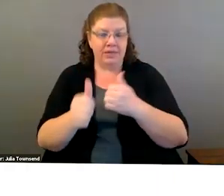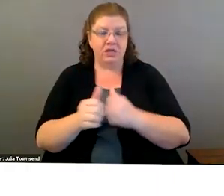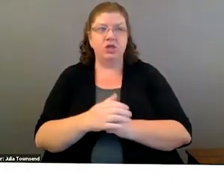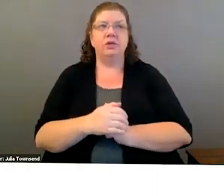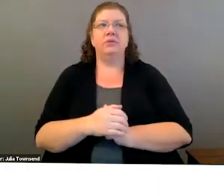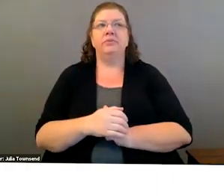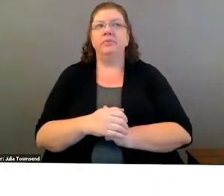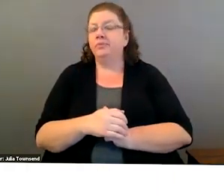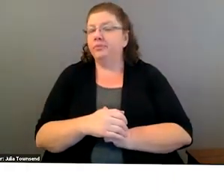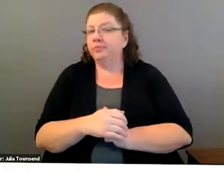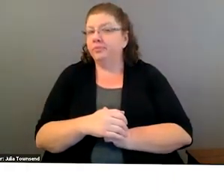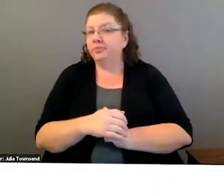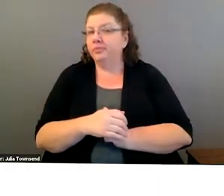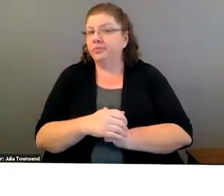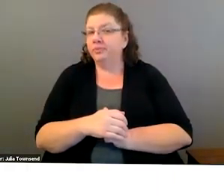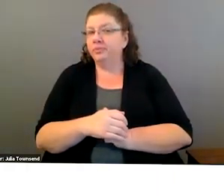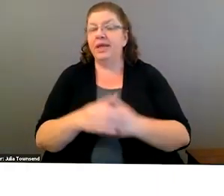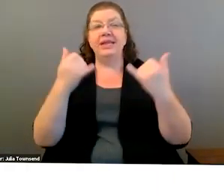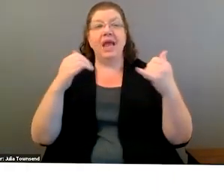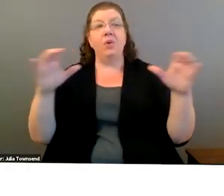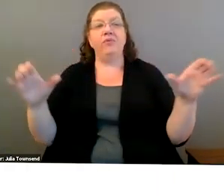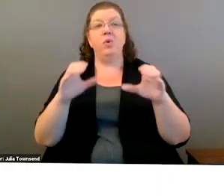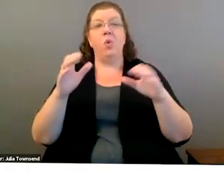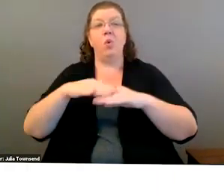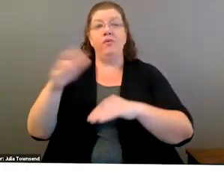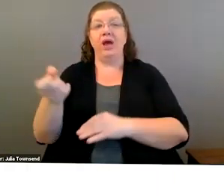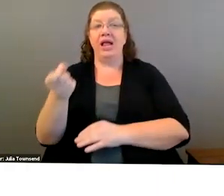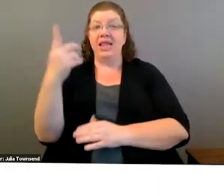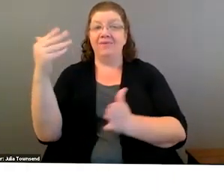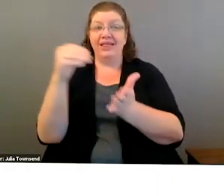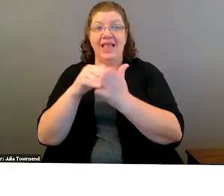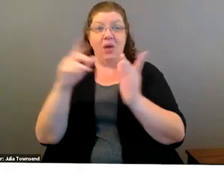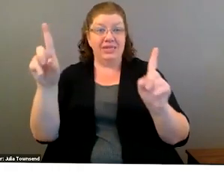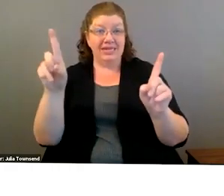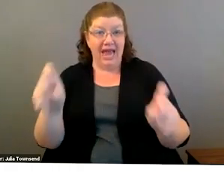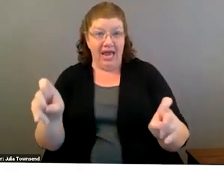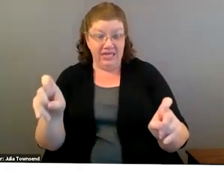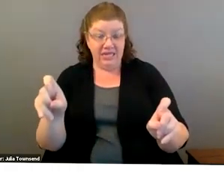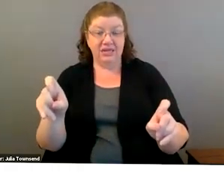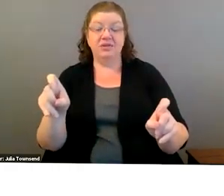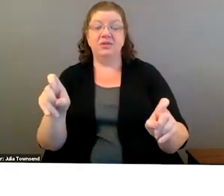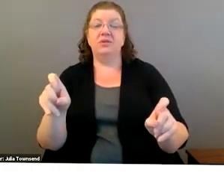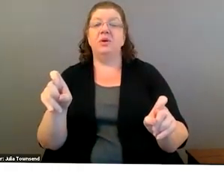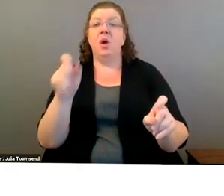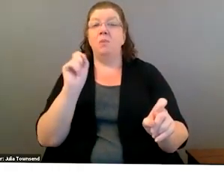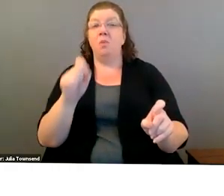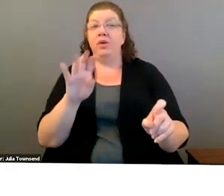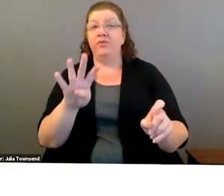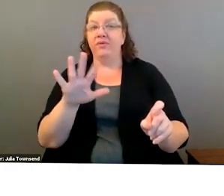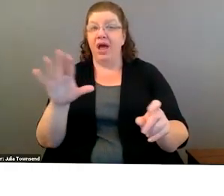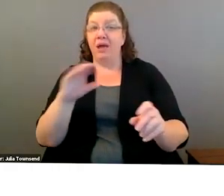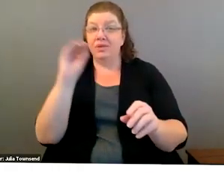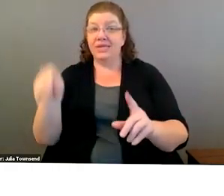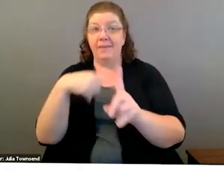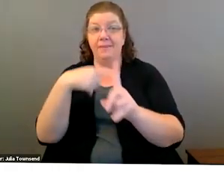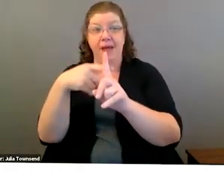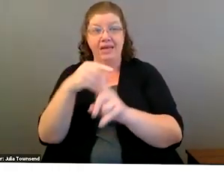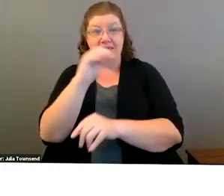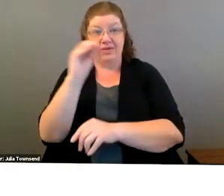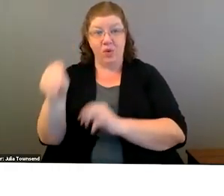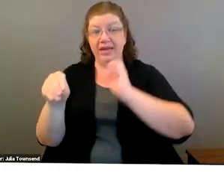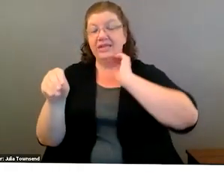competencias ahora que hemos hecho más de 11.000 pruebas y tenemos un índice de casos positivos